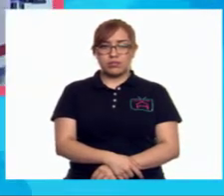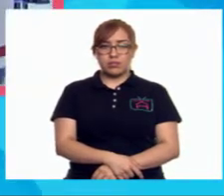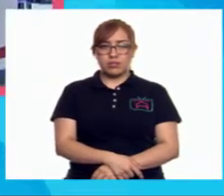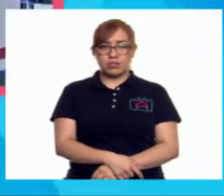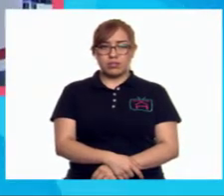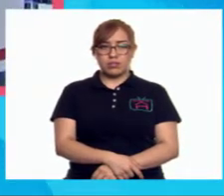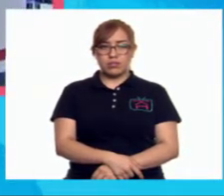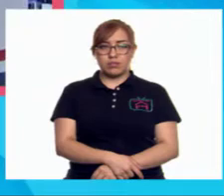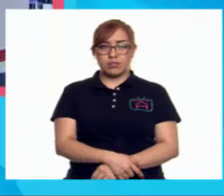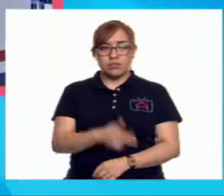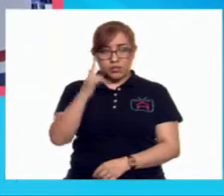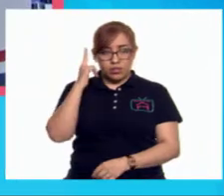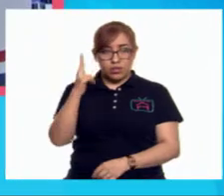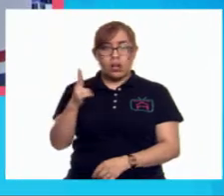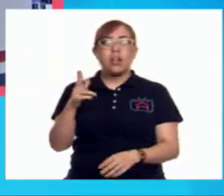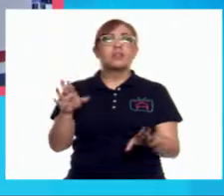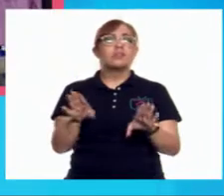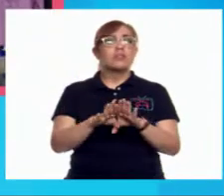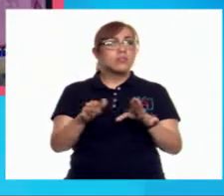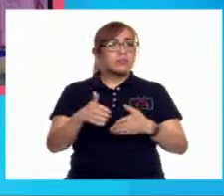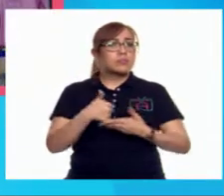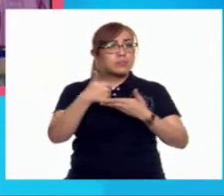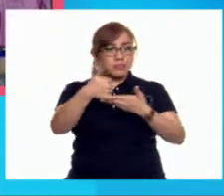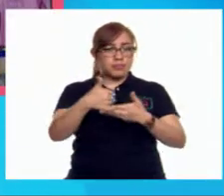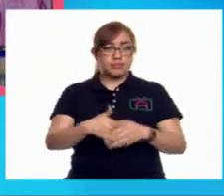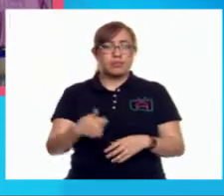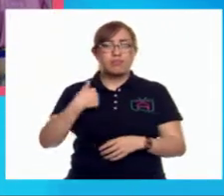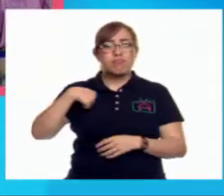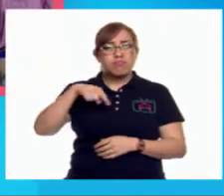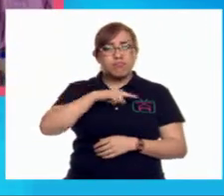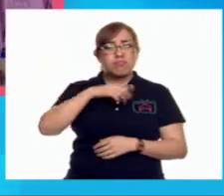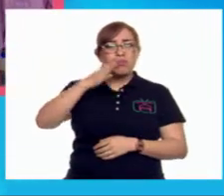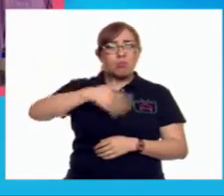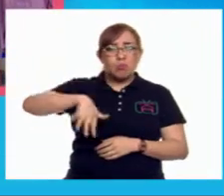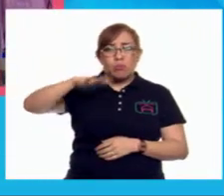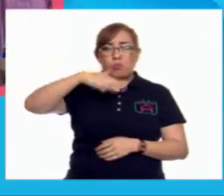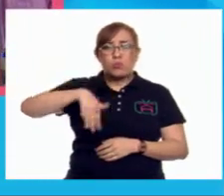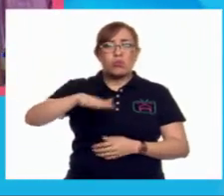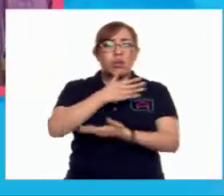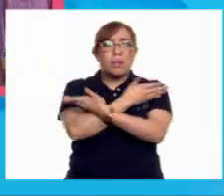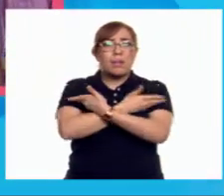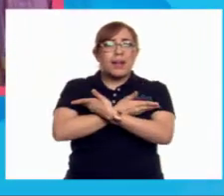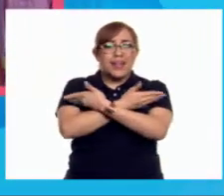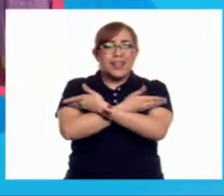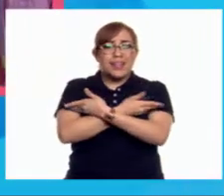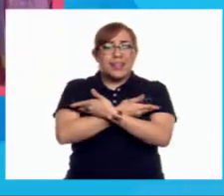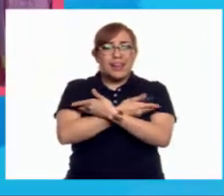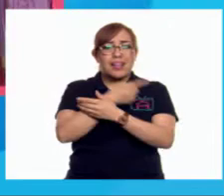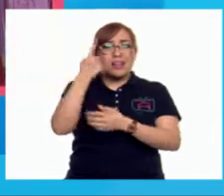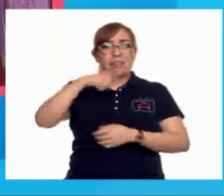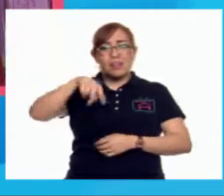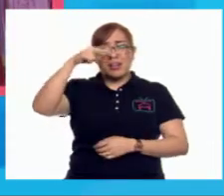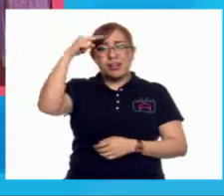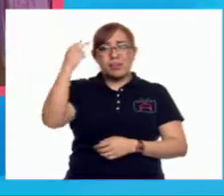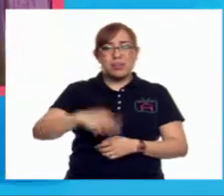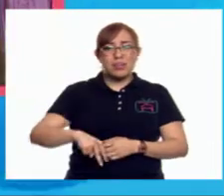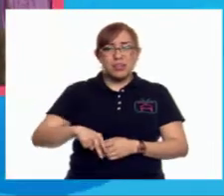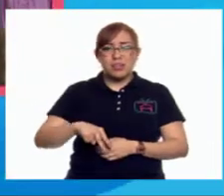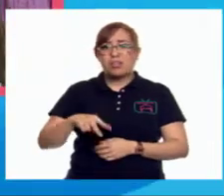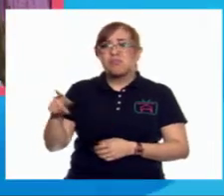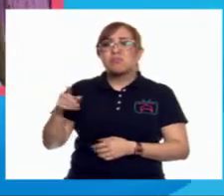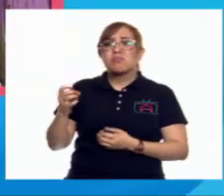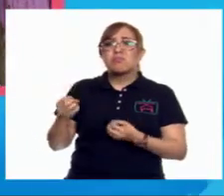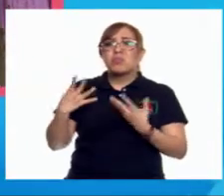Hola, ¿en qué les puedo ayudar? Estamos buscando una camiseta de la selección para una niña como de... ¿Cuántos años tiene